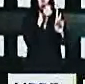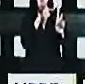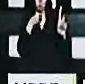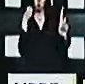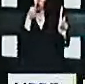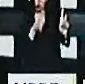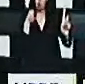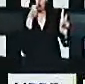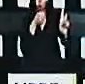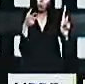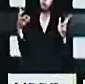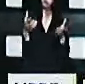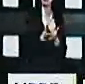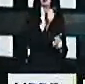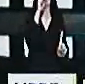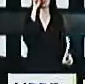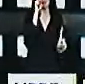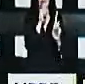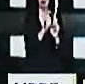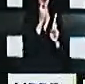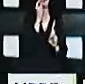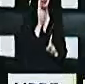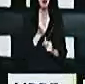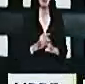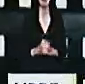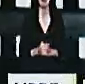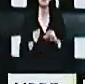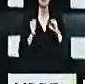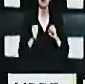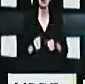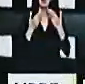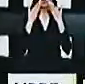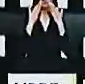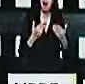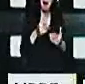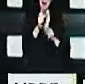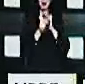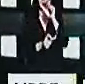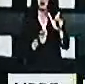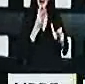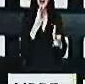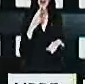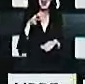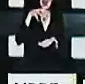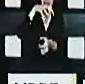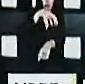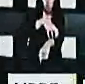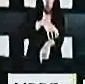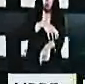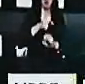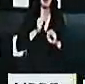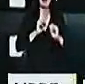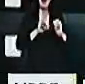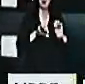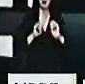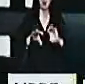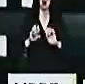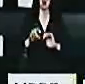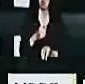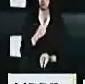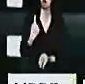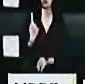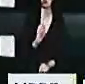cumplir con ese objetivo. Y el objetivo era poder darle a las personas de la región educación.